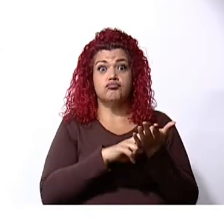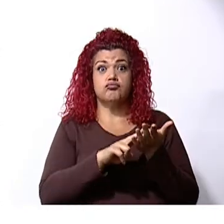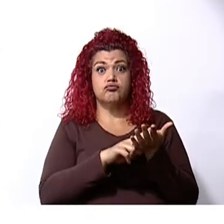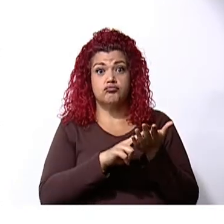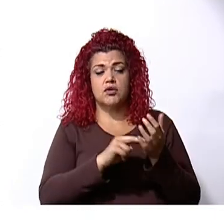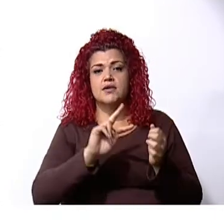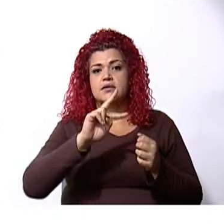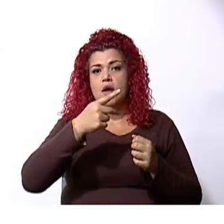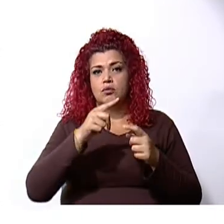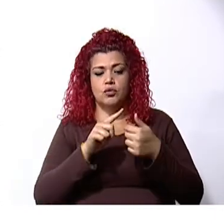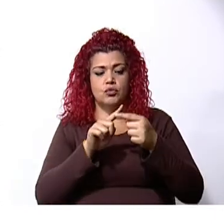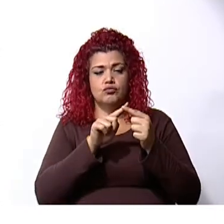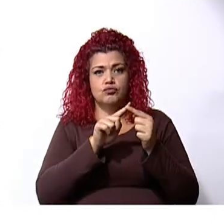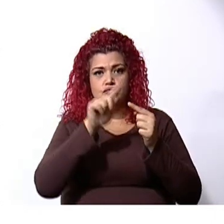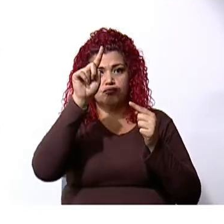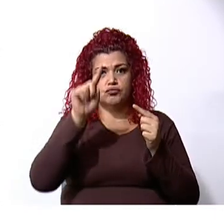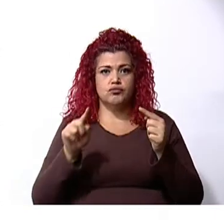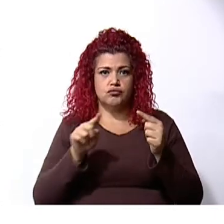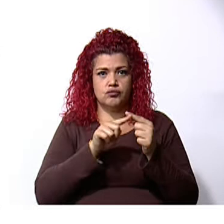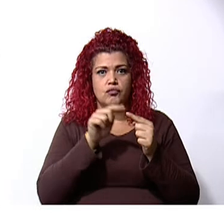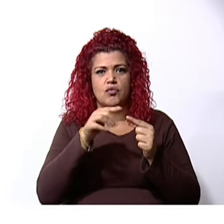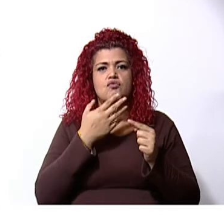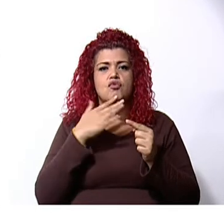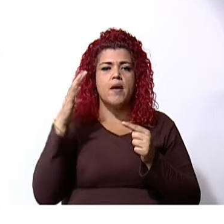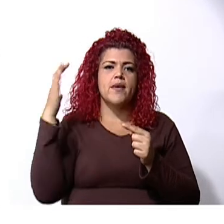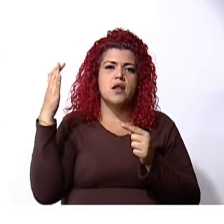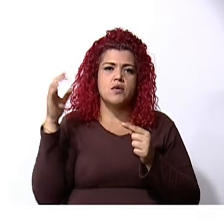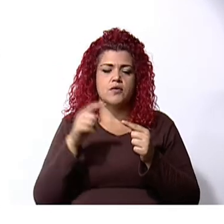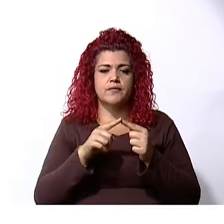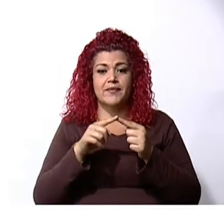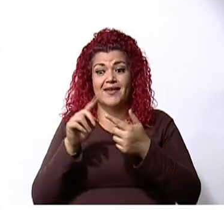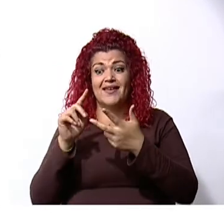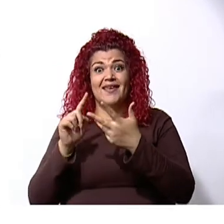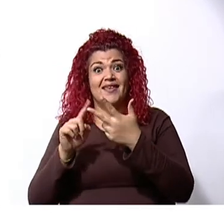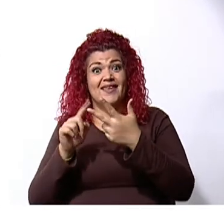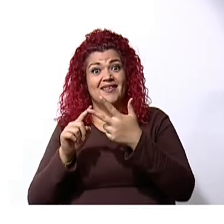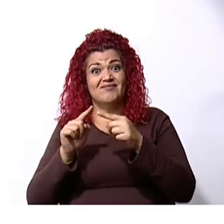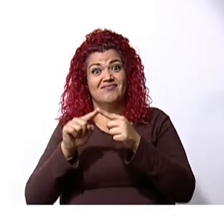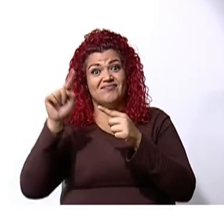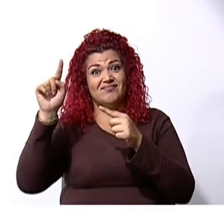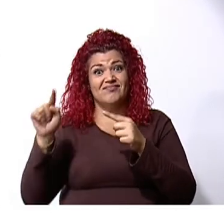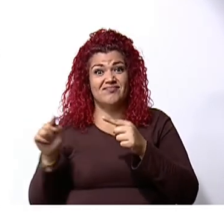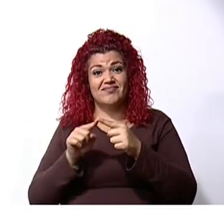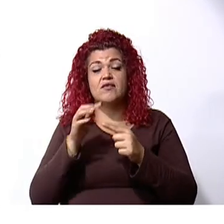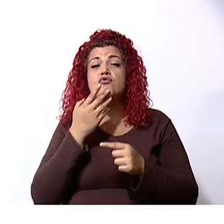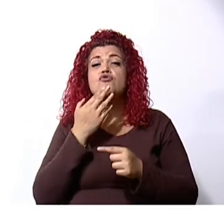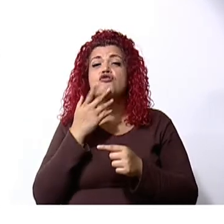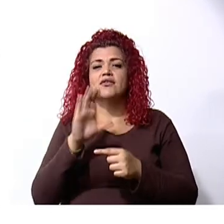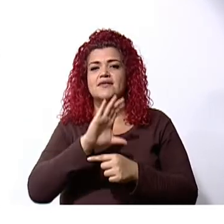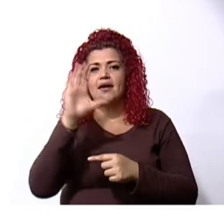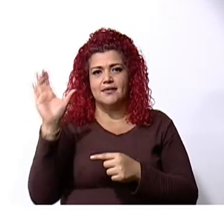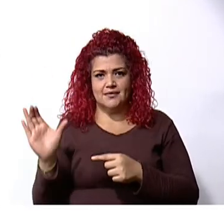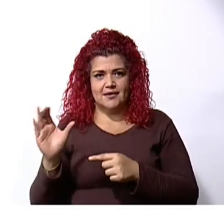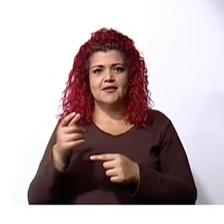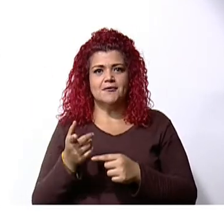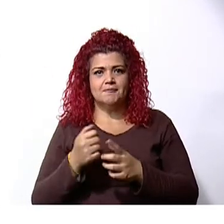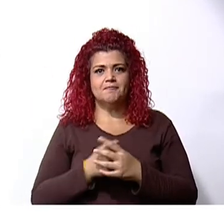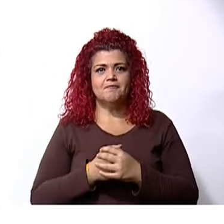un segundo triángulo de color amarillo y un tercer triángulo de color